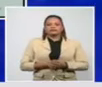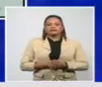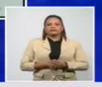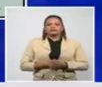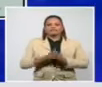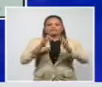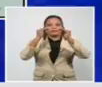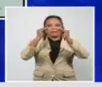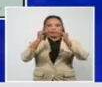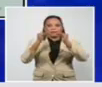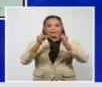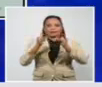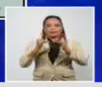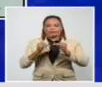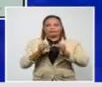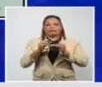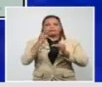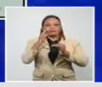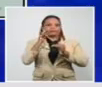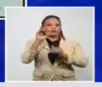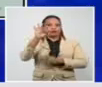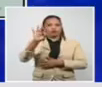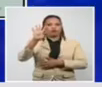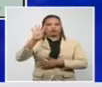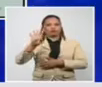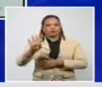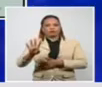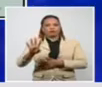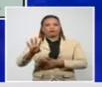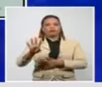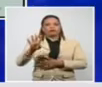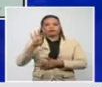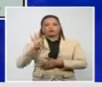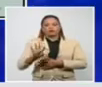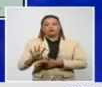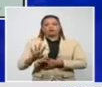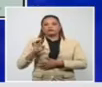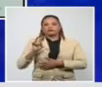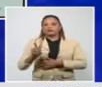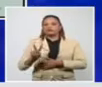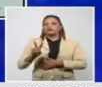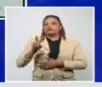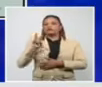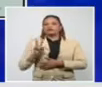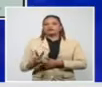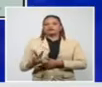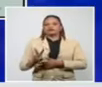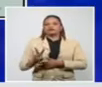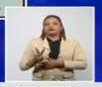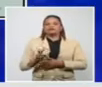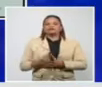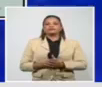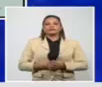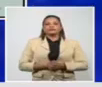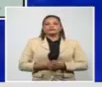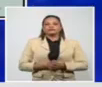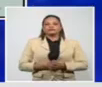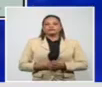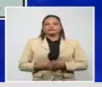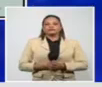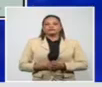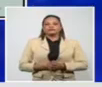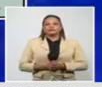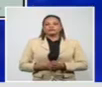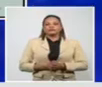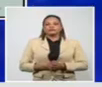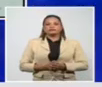Moa, 4 de Jibara, al igual que 4 de Holguín, y de Cacocún y Mayarí se diagnostican 2